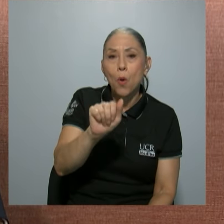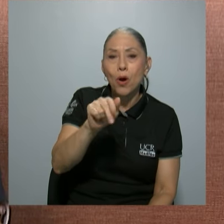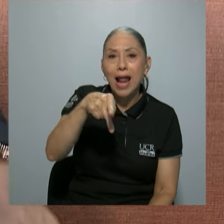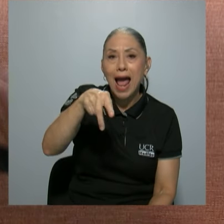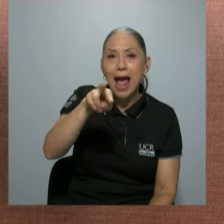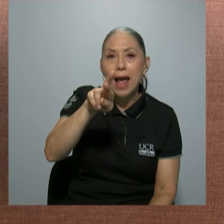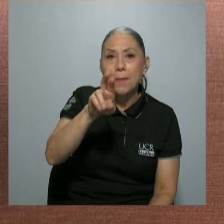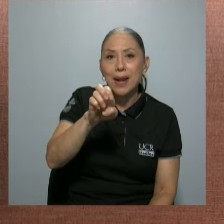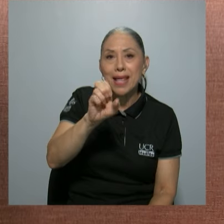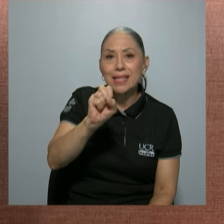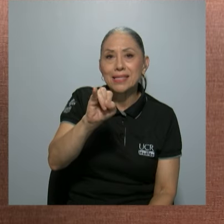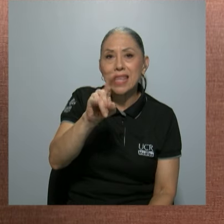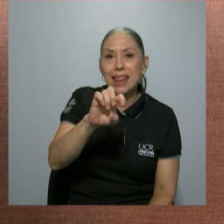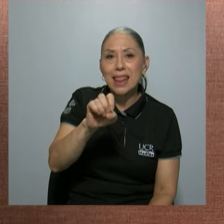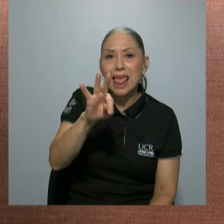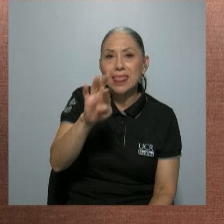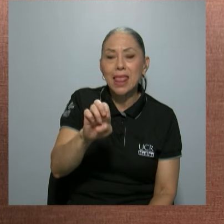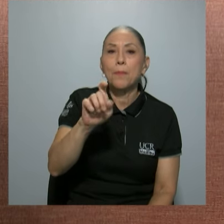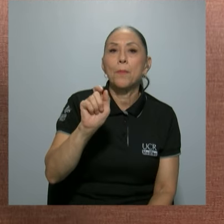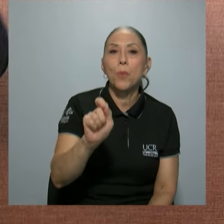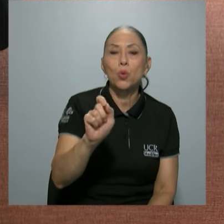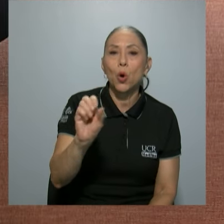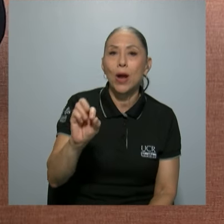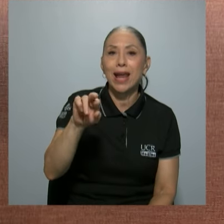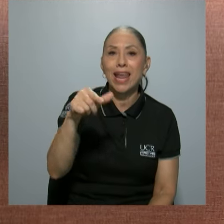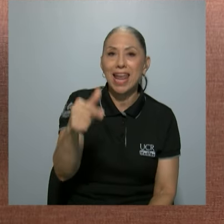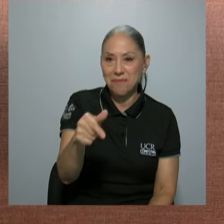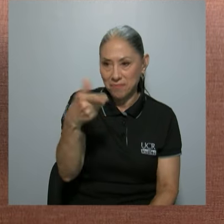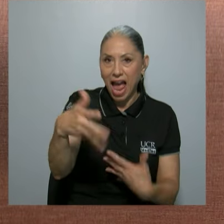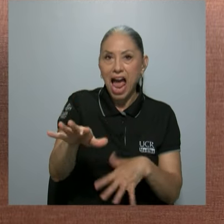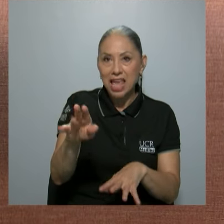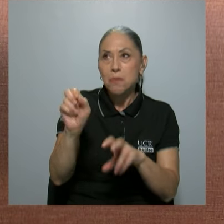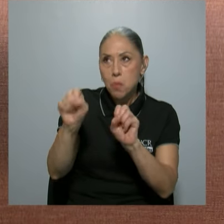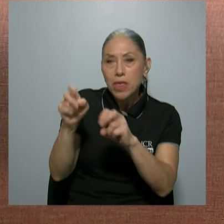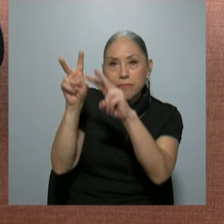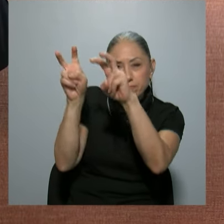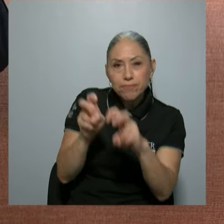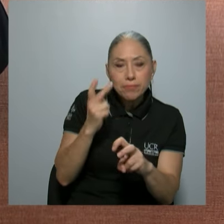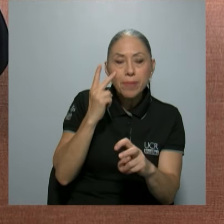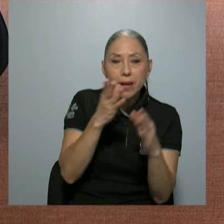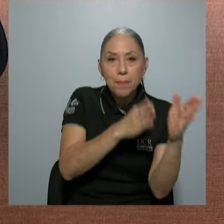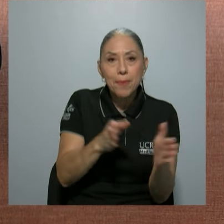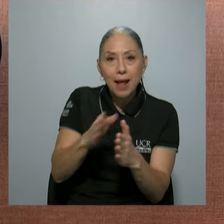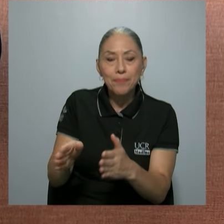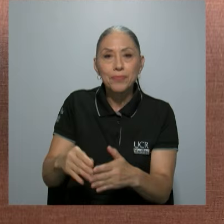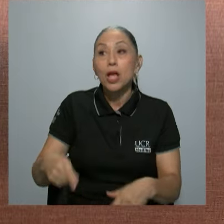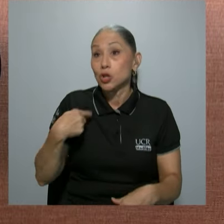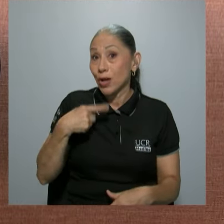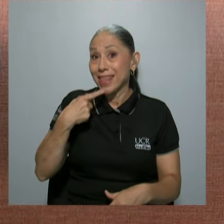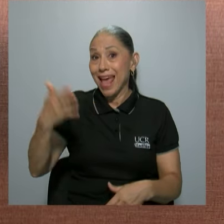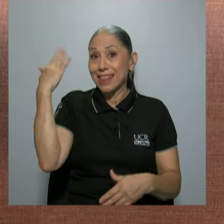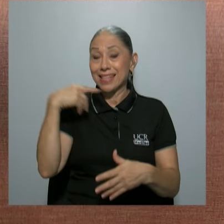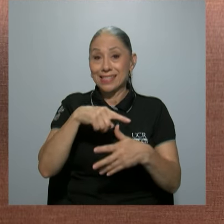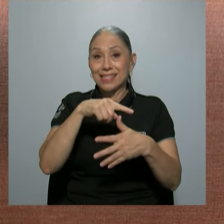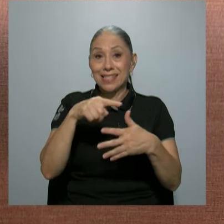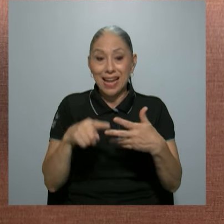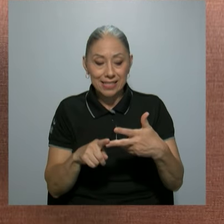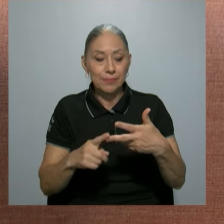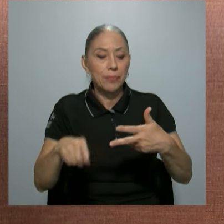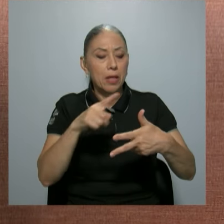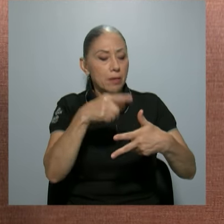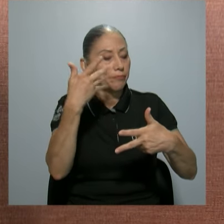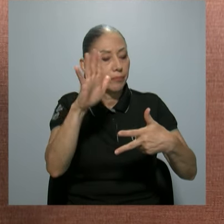www.zamorapresidente.org, ahí está el plan. Si vamos con esa revolución energética y si en la tercera vía le dije que eran 3 ejes, el tercer eje